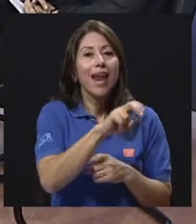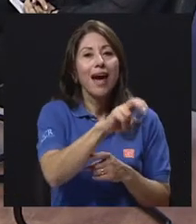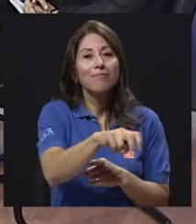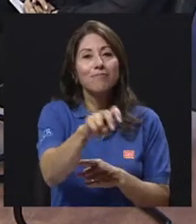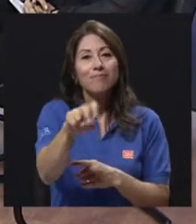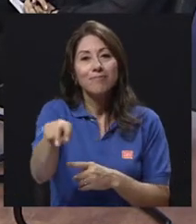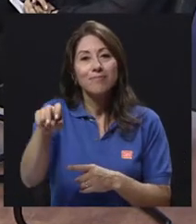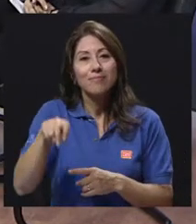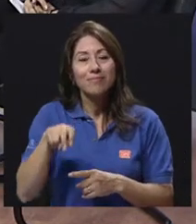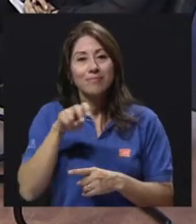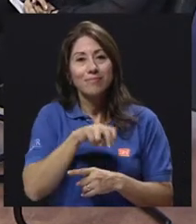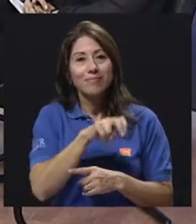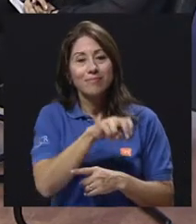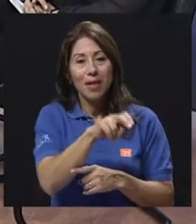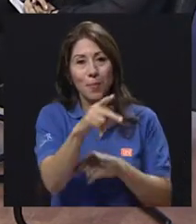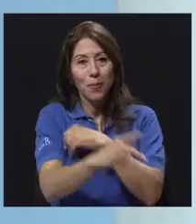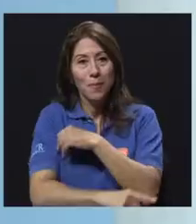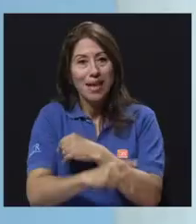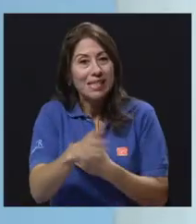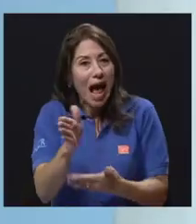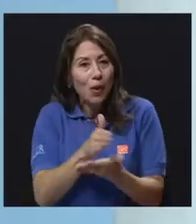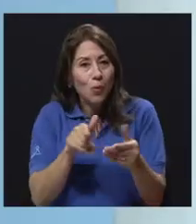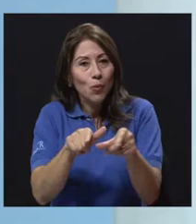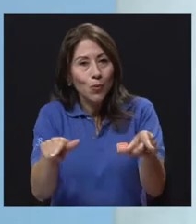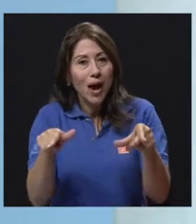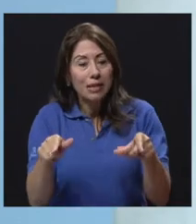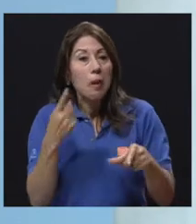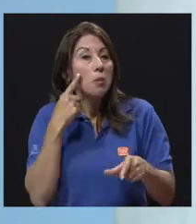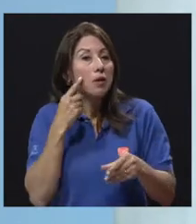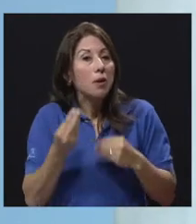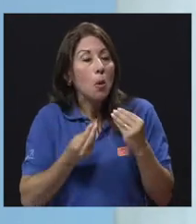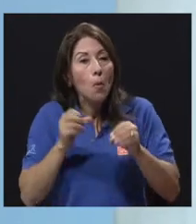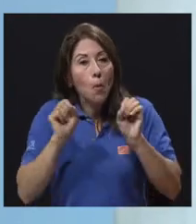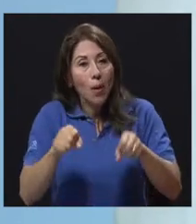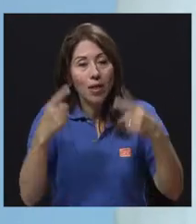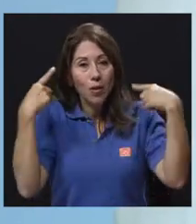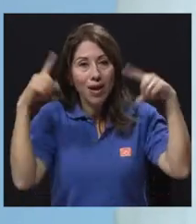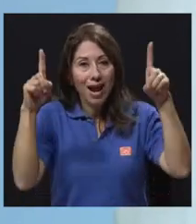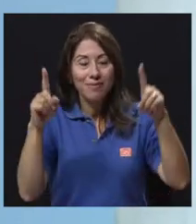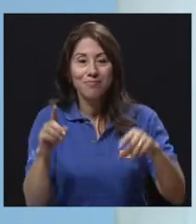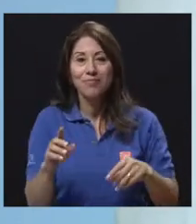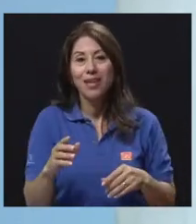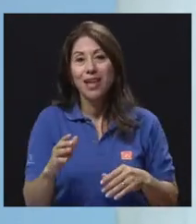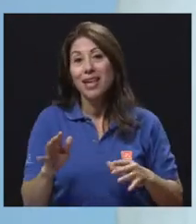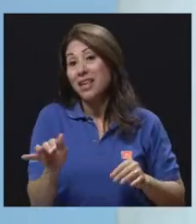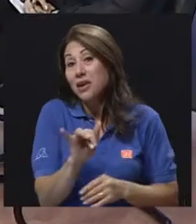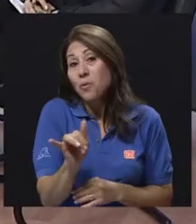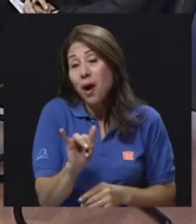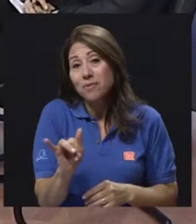Vamos a ver cómo claro, se puede lograr, y luego, igual como les comentaba, como el